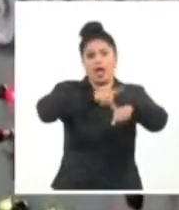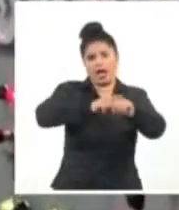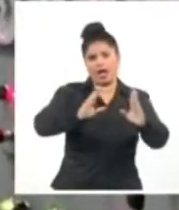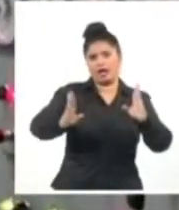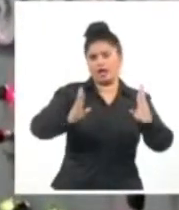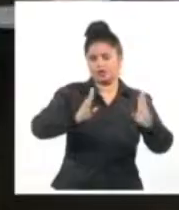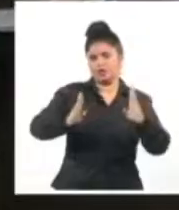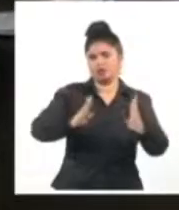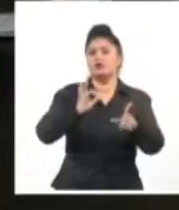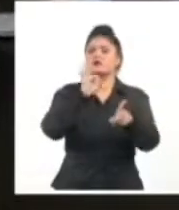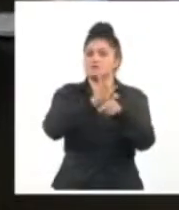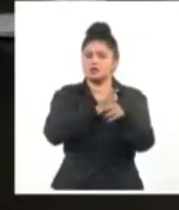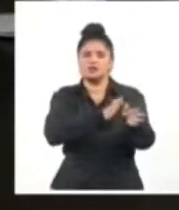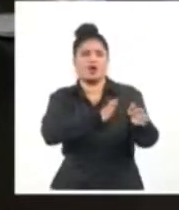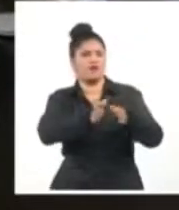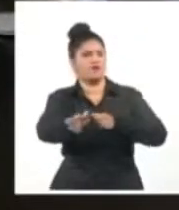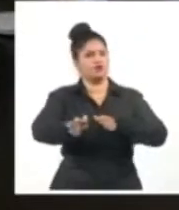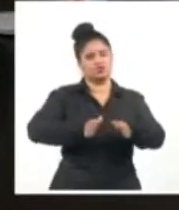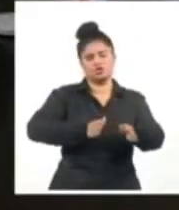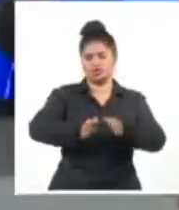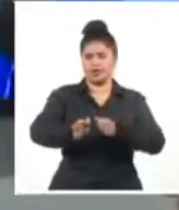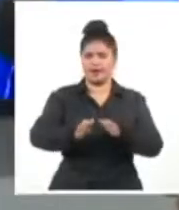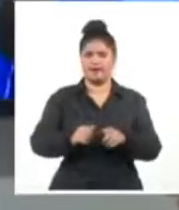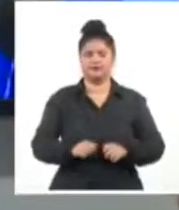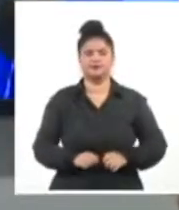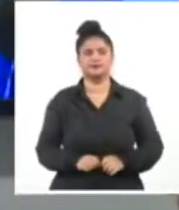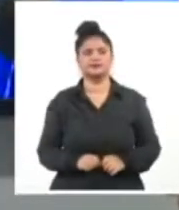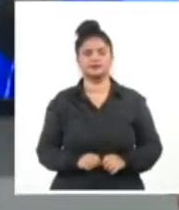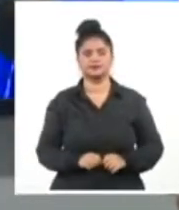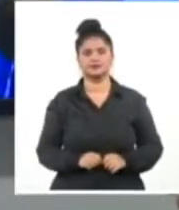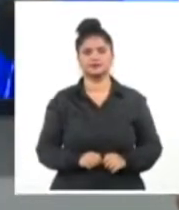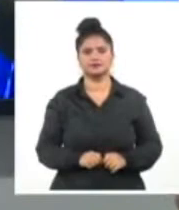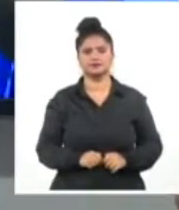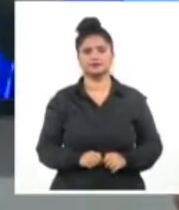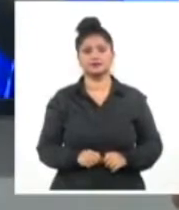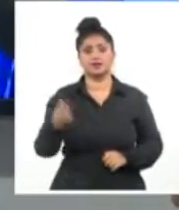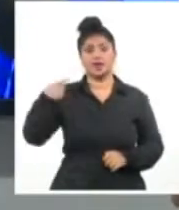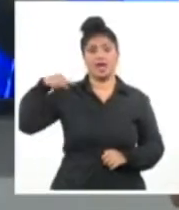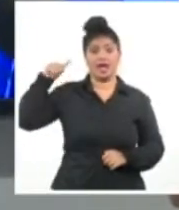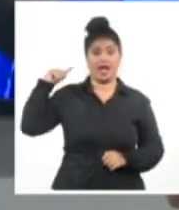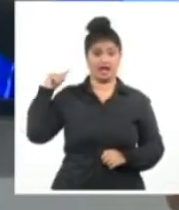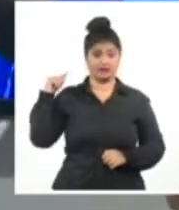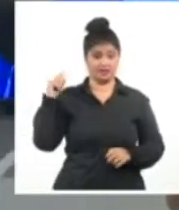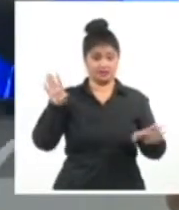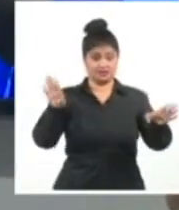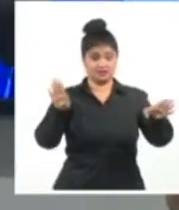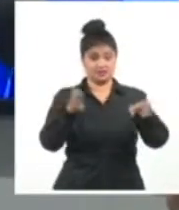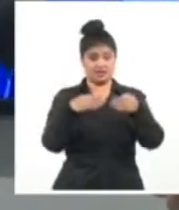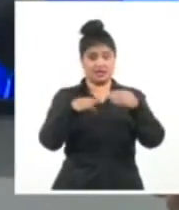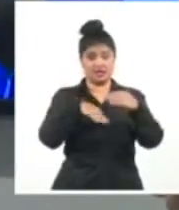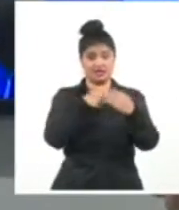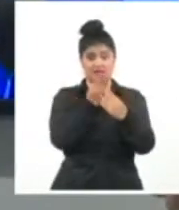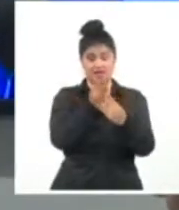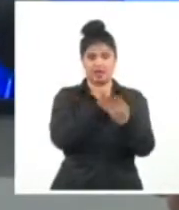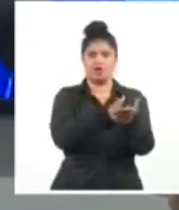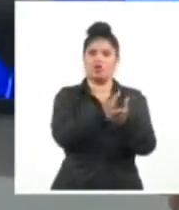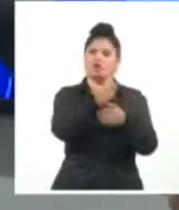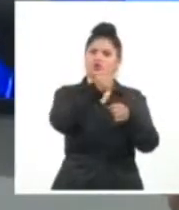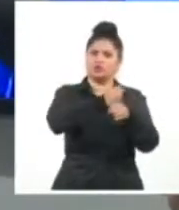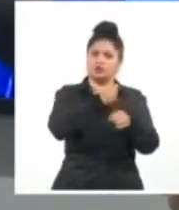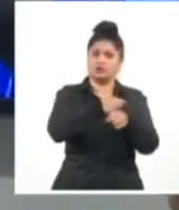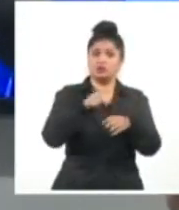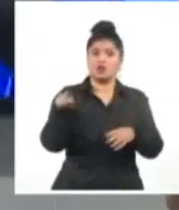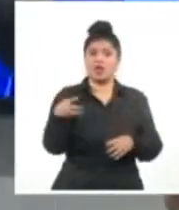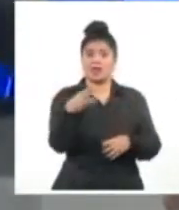carga se cierre, similar al día de ayer, antes que termine el día. Y en la madrugada estamos estimando que debe haber servicio